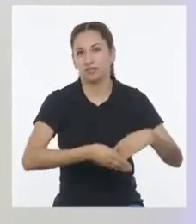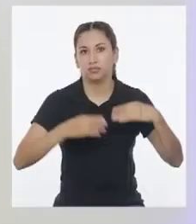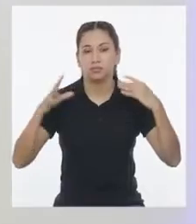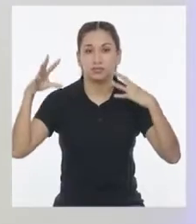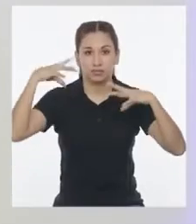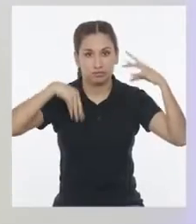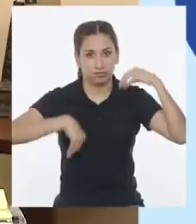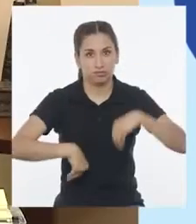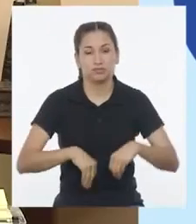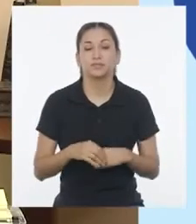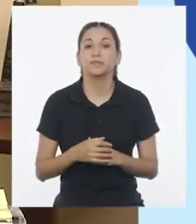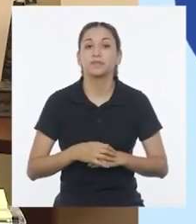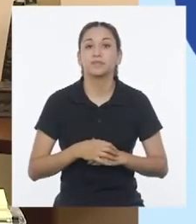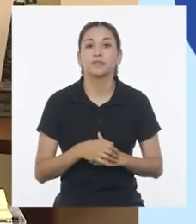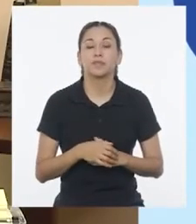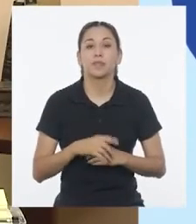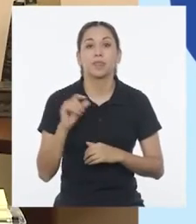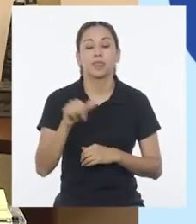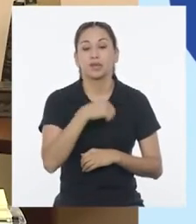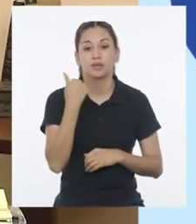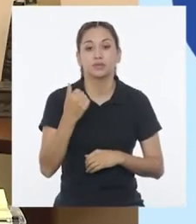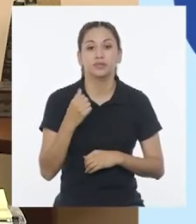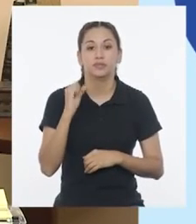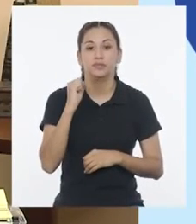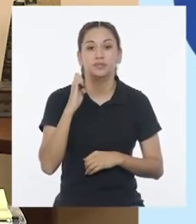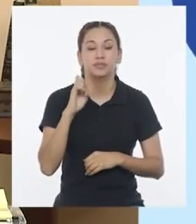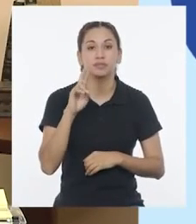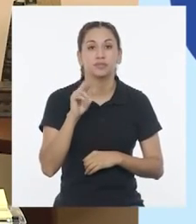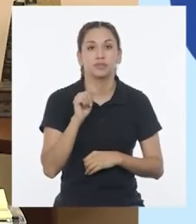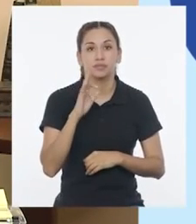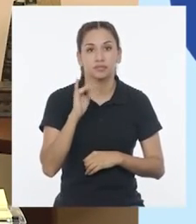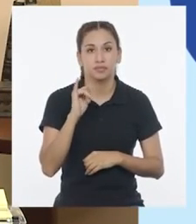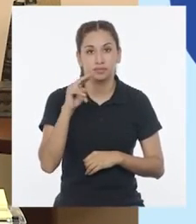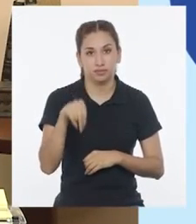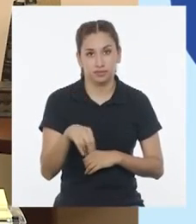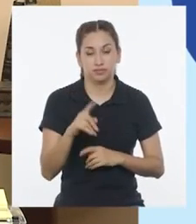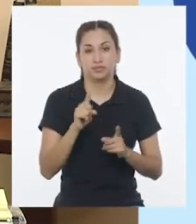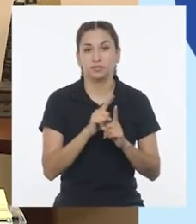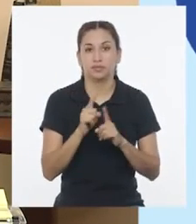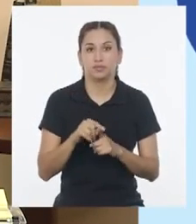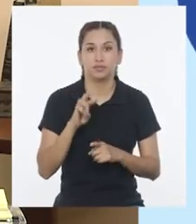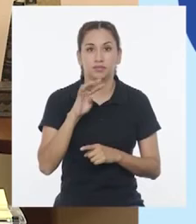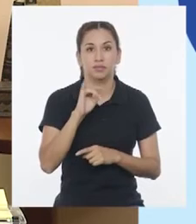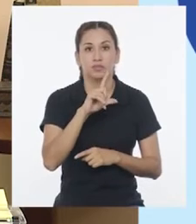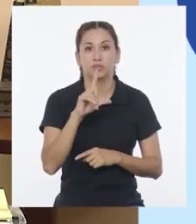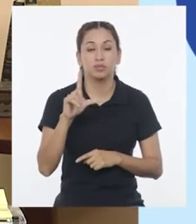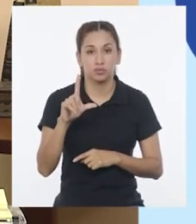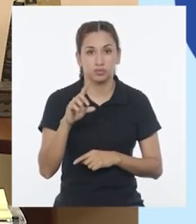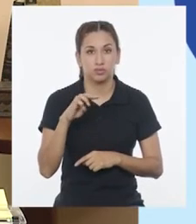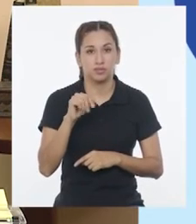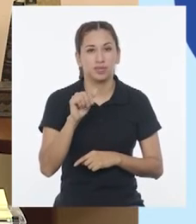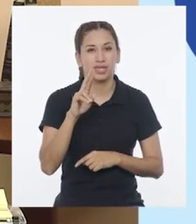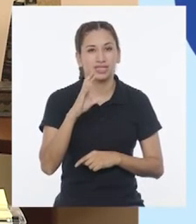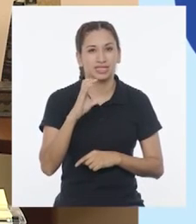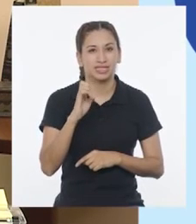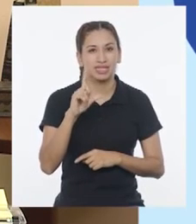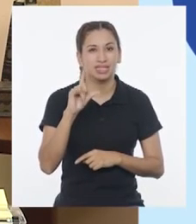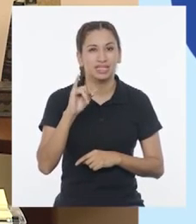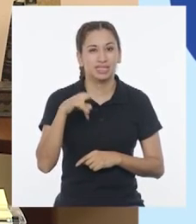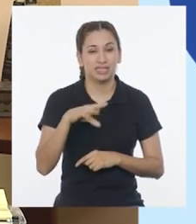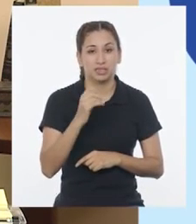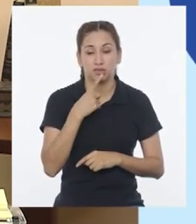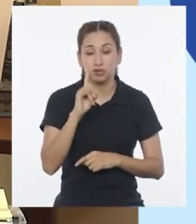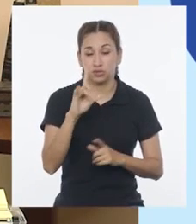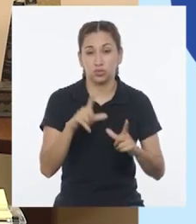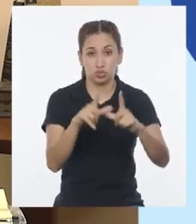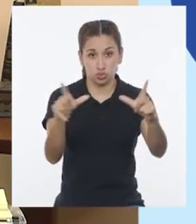la inseguridad. Y les comparto un caso más. El antropólogo Serafín Osorio Bautista y el jurista